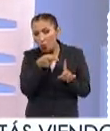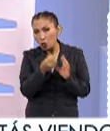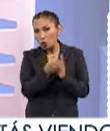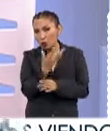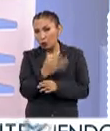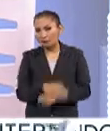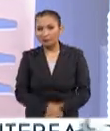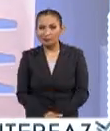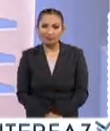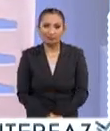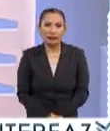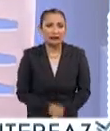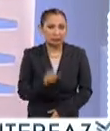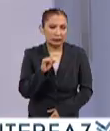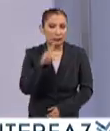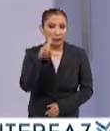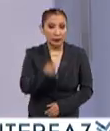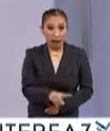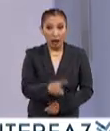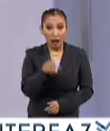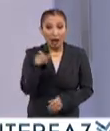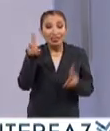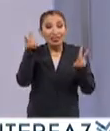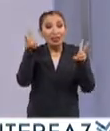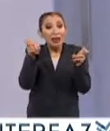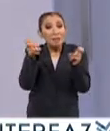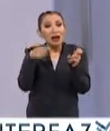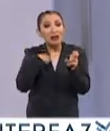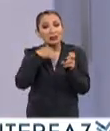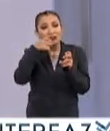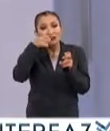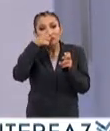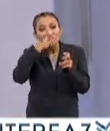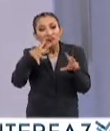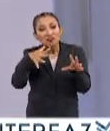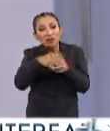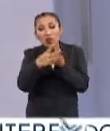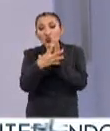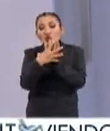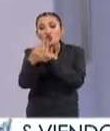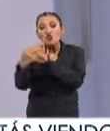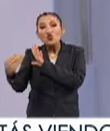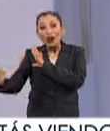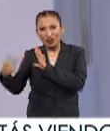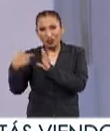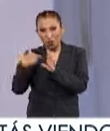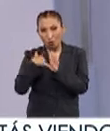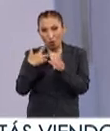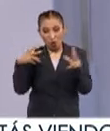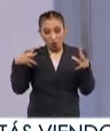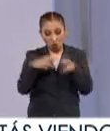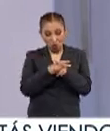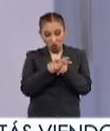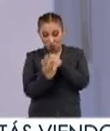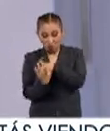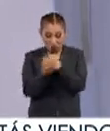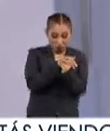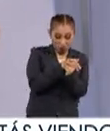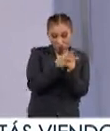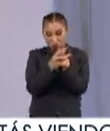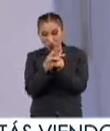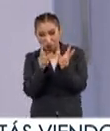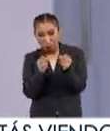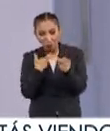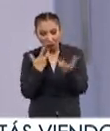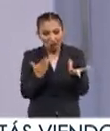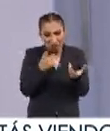nuevo, ¿no? Así es, y justamente, Anita, el tema es que la violencia se contagia. Cuando tú estás en una trifulca, cuando tú estás en